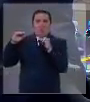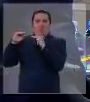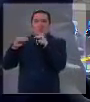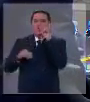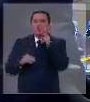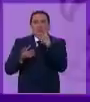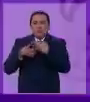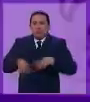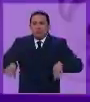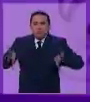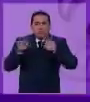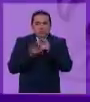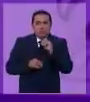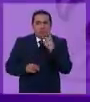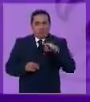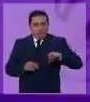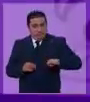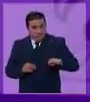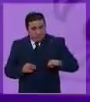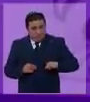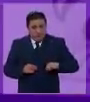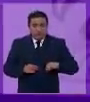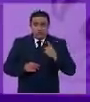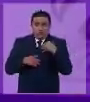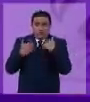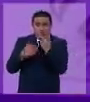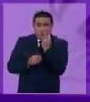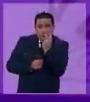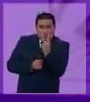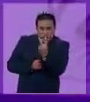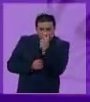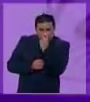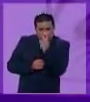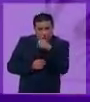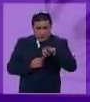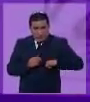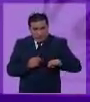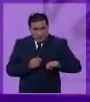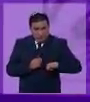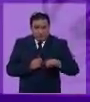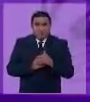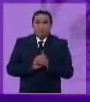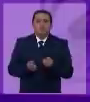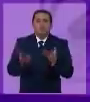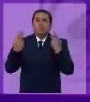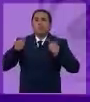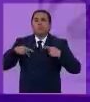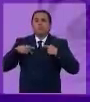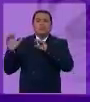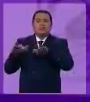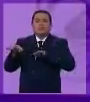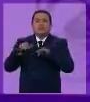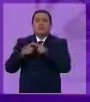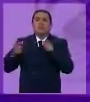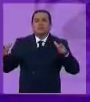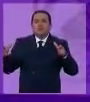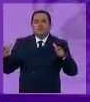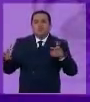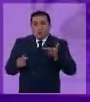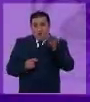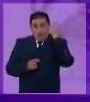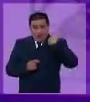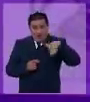están escuchando en casa seguro les va a llamar la atención. ¿Cuántos empleos hemos generado? Andrés Manuel fue jefe de gobierno de la